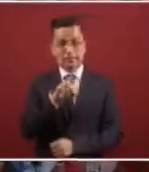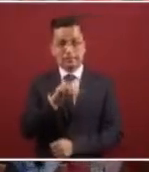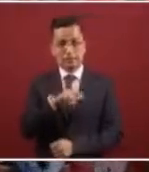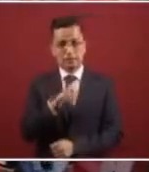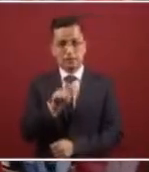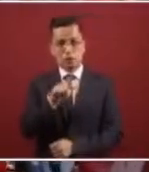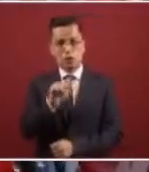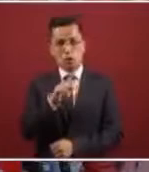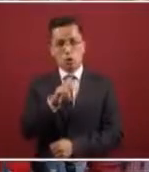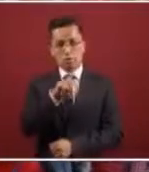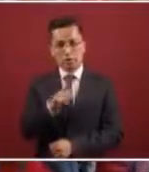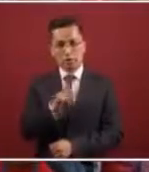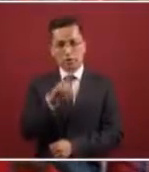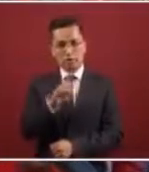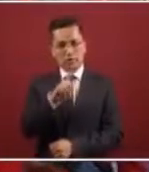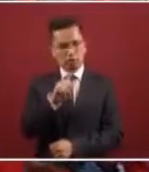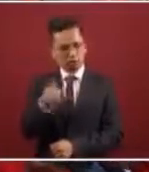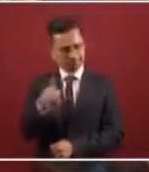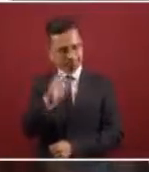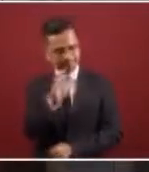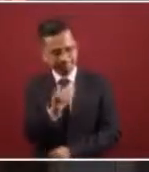Andrés Manuel López Obrador.